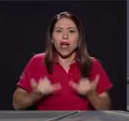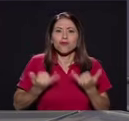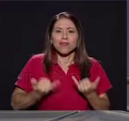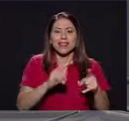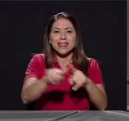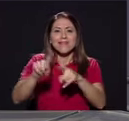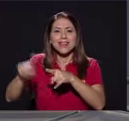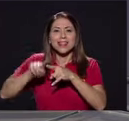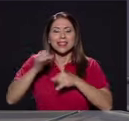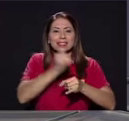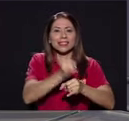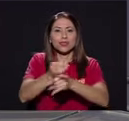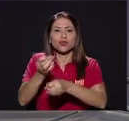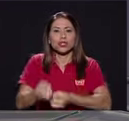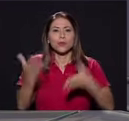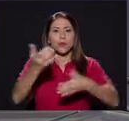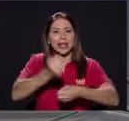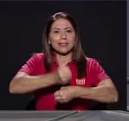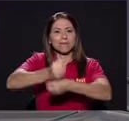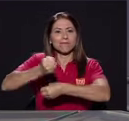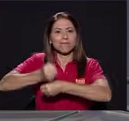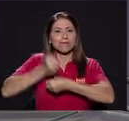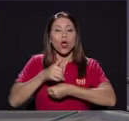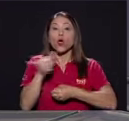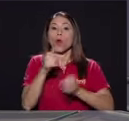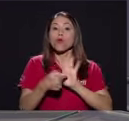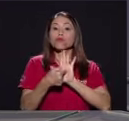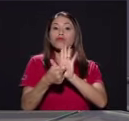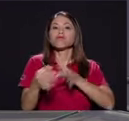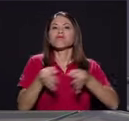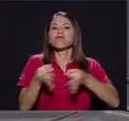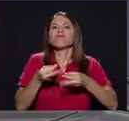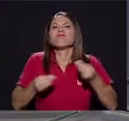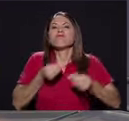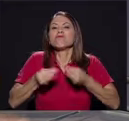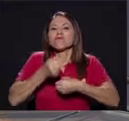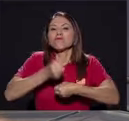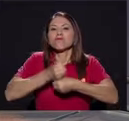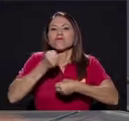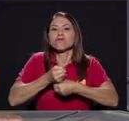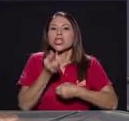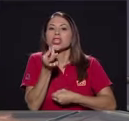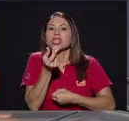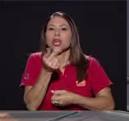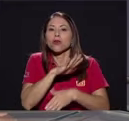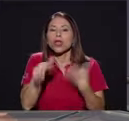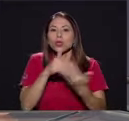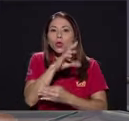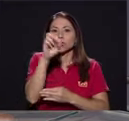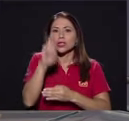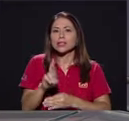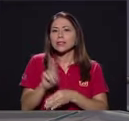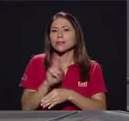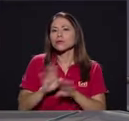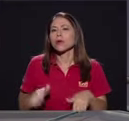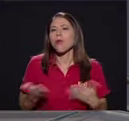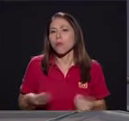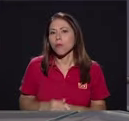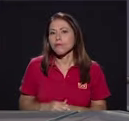de las diferentes instituciones públicas, sea a manera de rendición de cuentas de en qué se usa el dinero de todos los